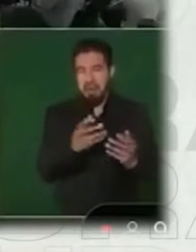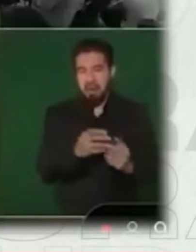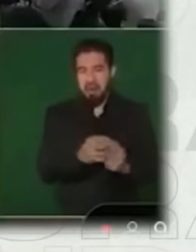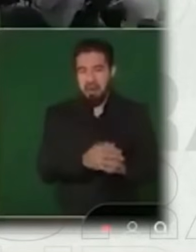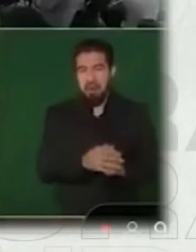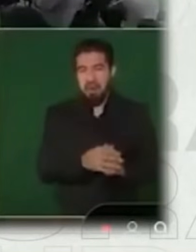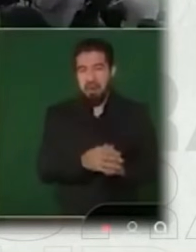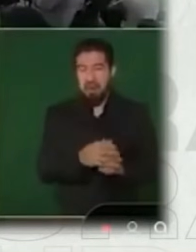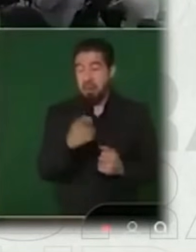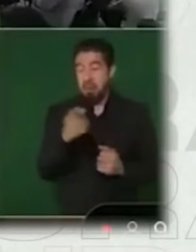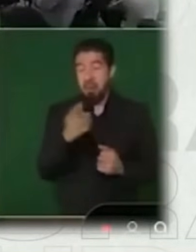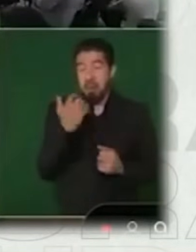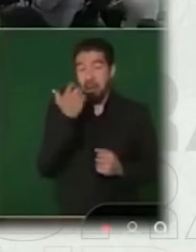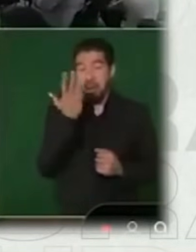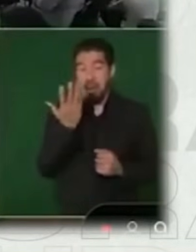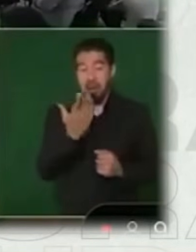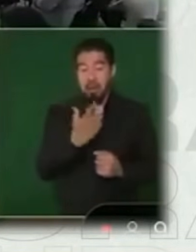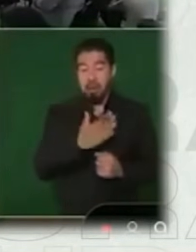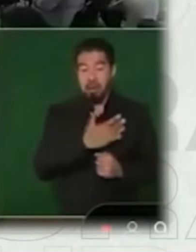yo esté